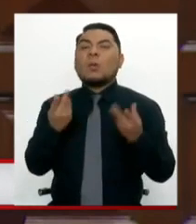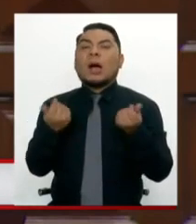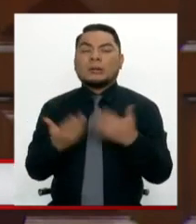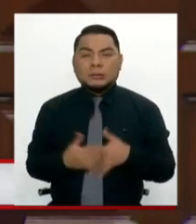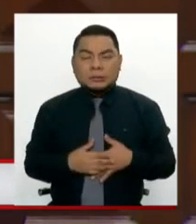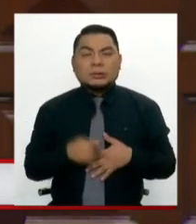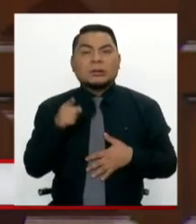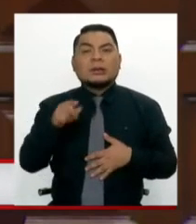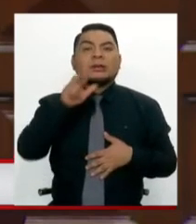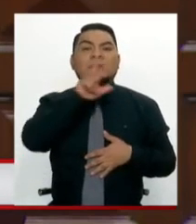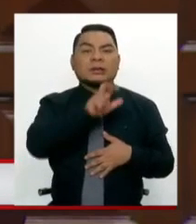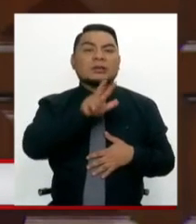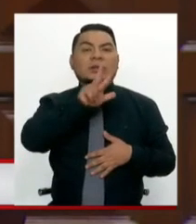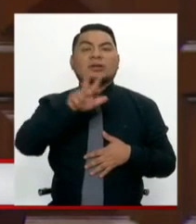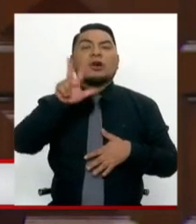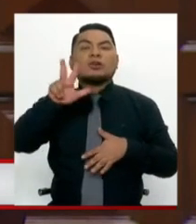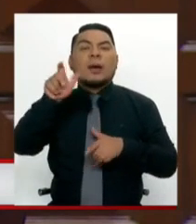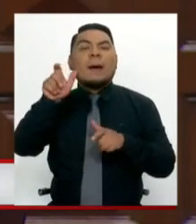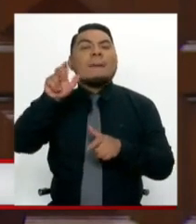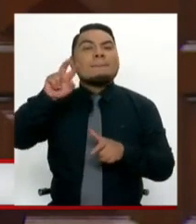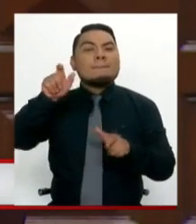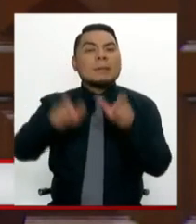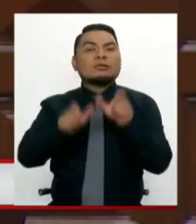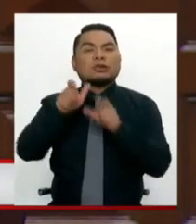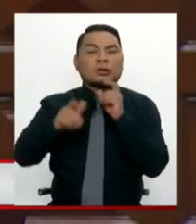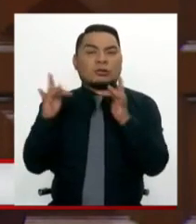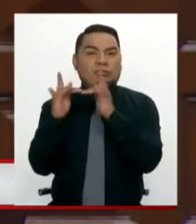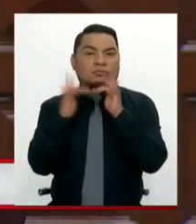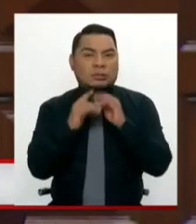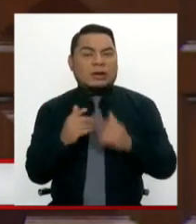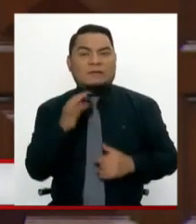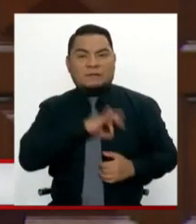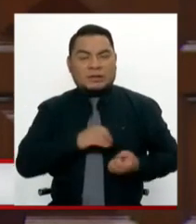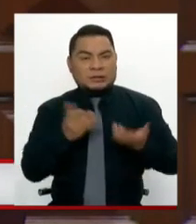de 138.000 pobladores.